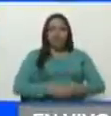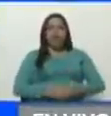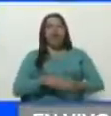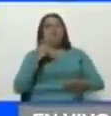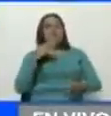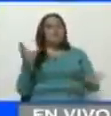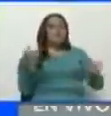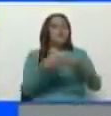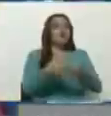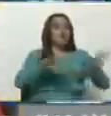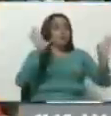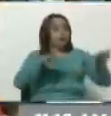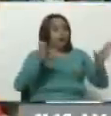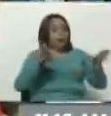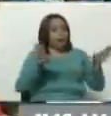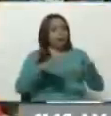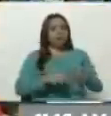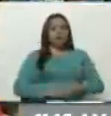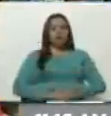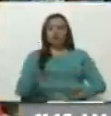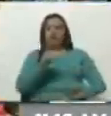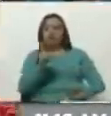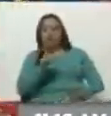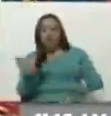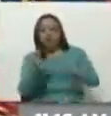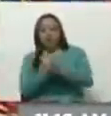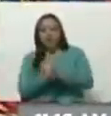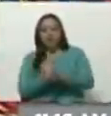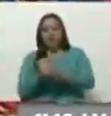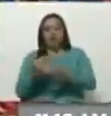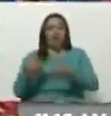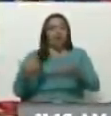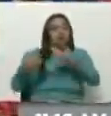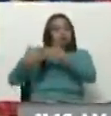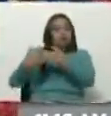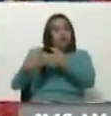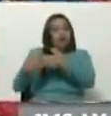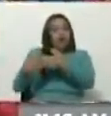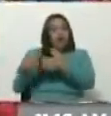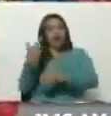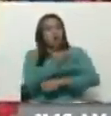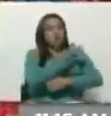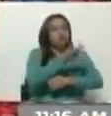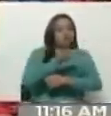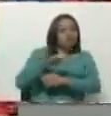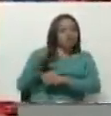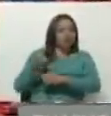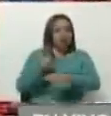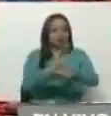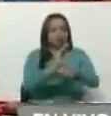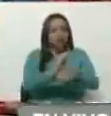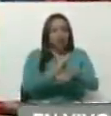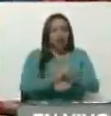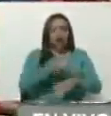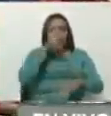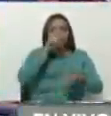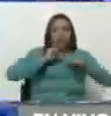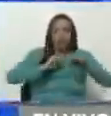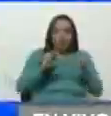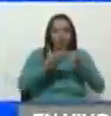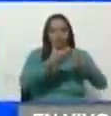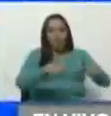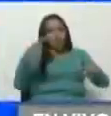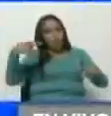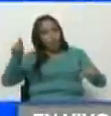que cuando no consiguen pareja, se dedican a ayudar en la cría de los pollos y de los huevos de la